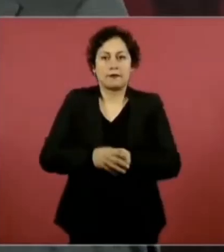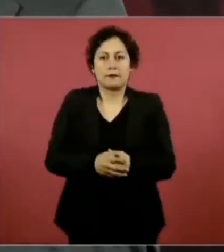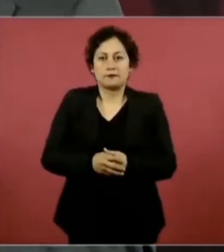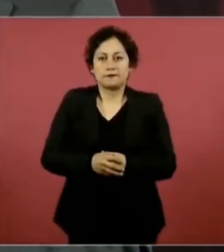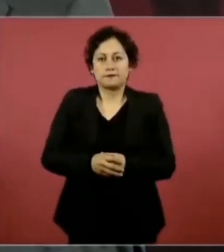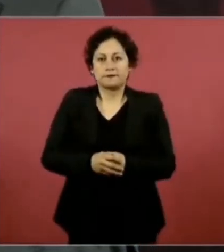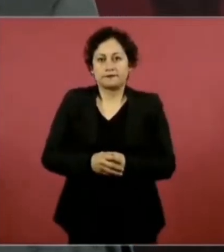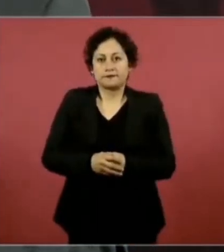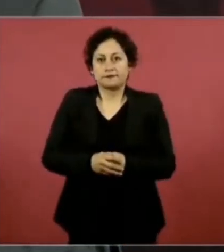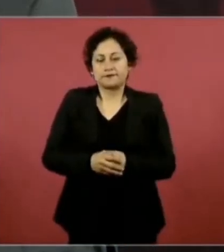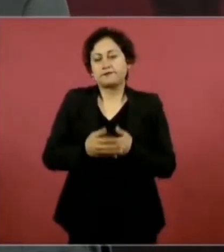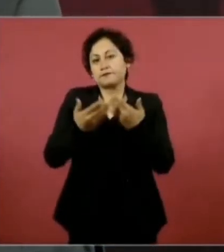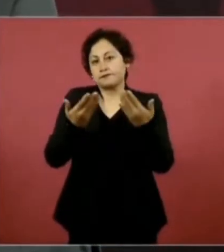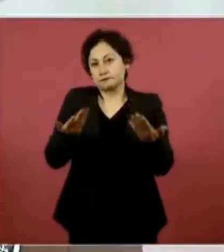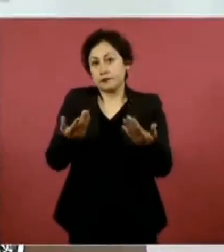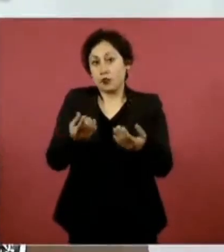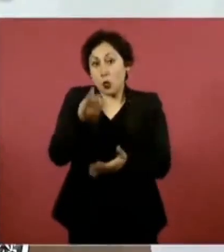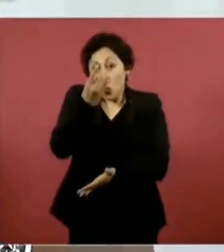que haya oposición.